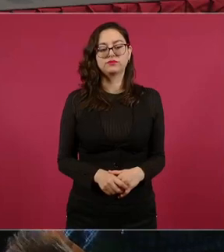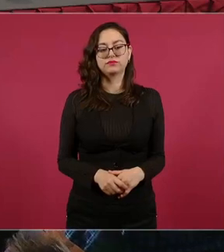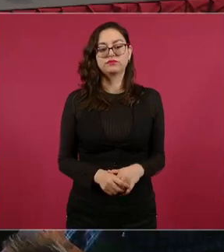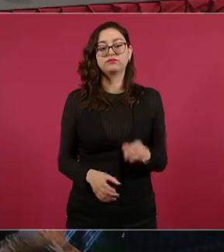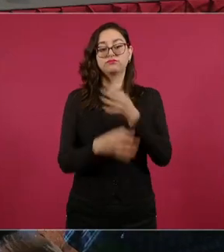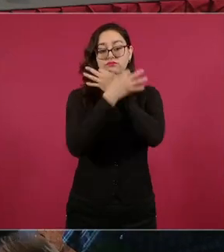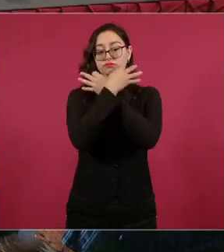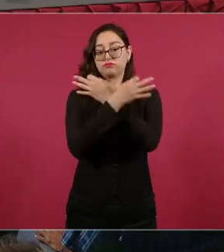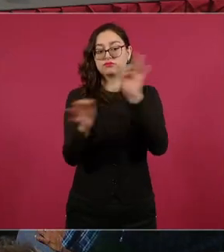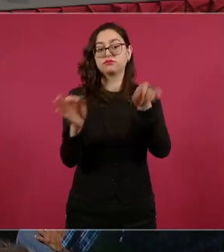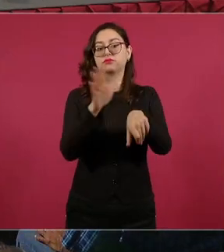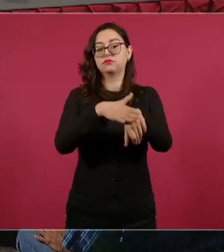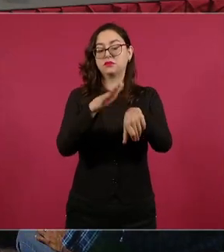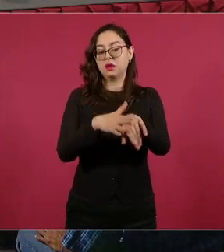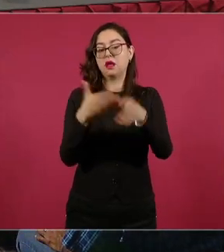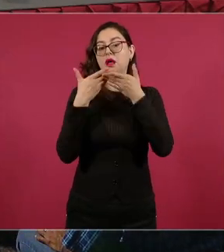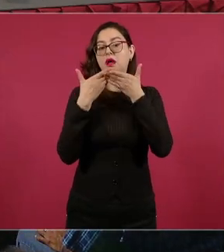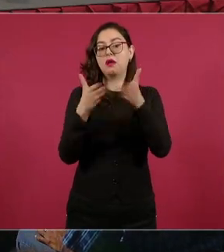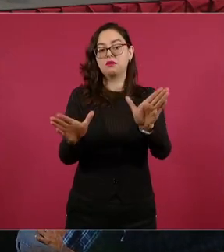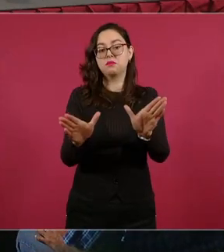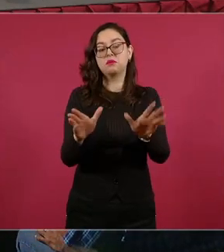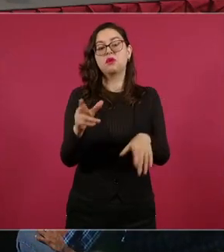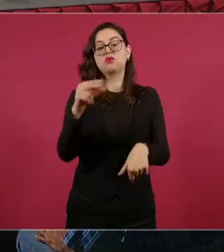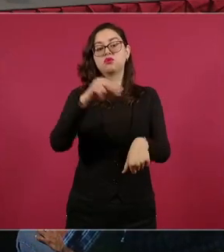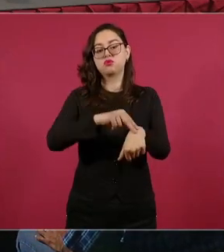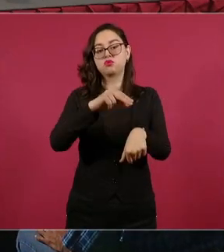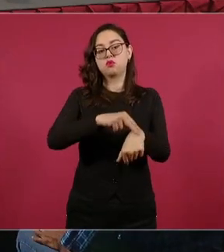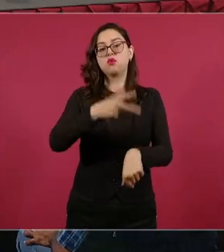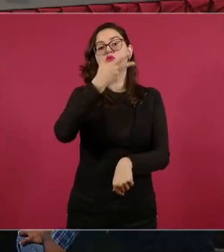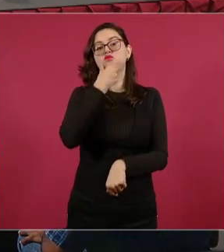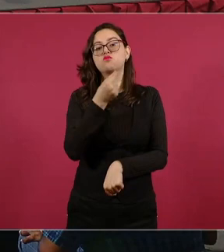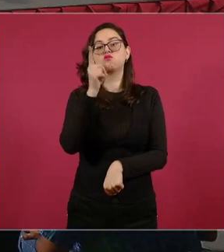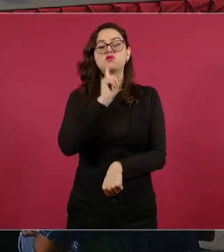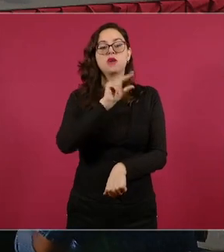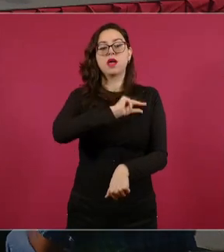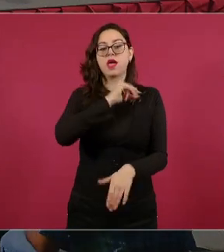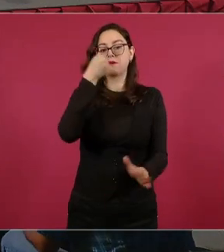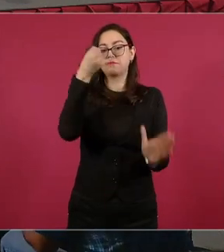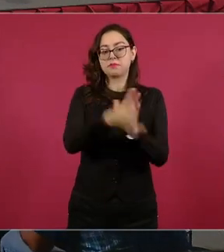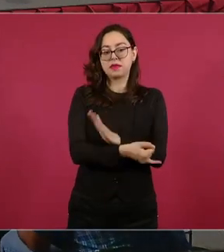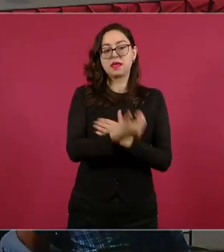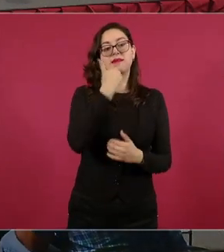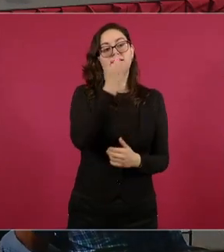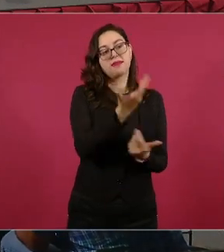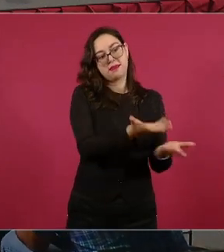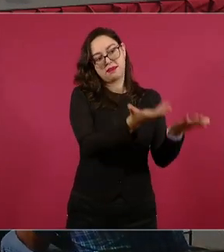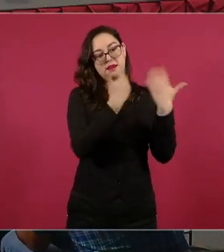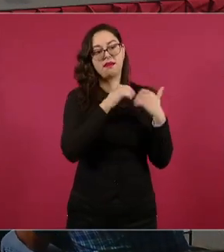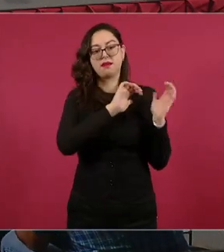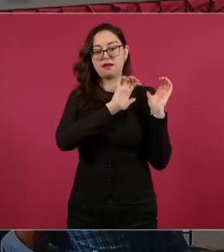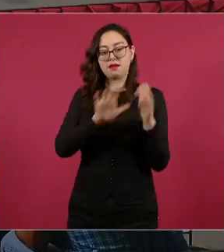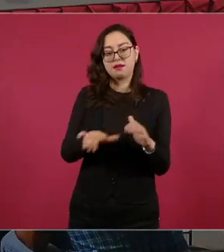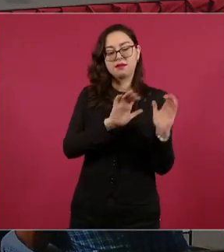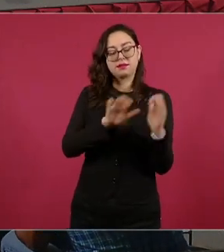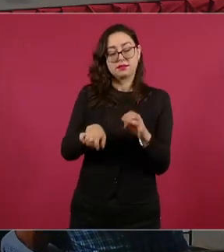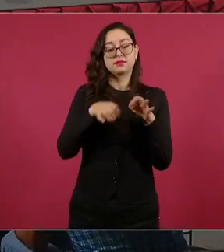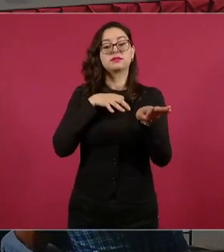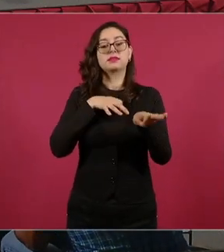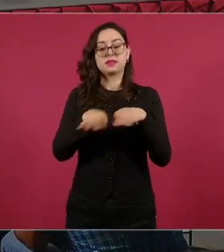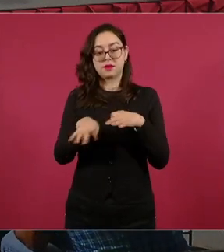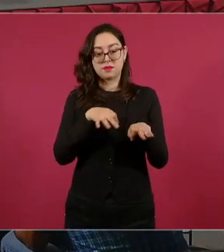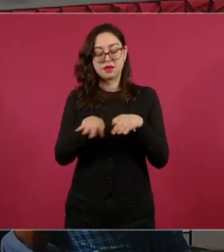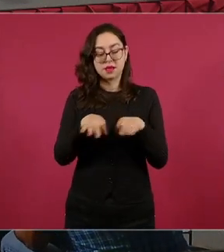convocatoria para la contratación de médicas y médicos especialistas para IMSS-Bienestar. Esto